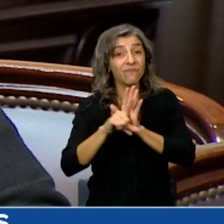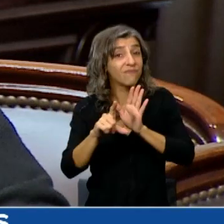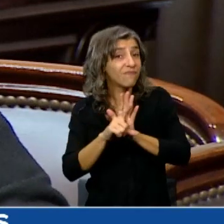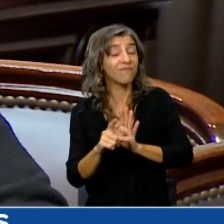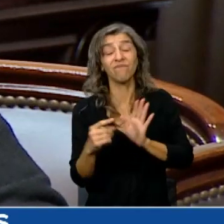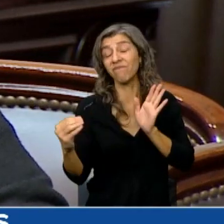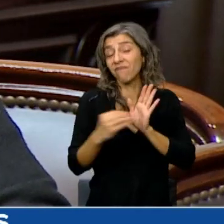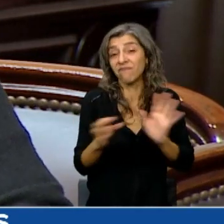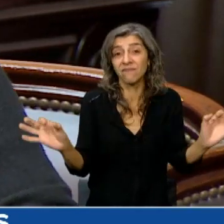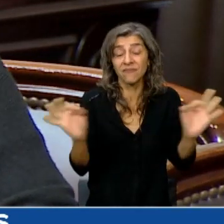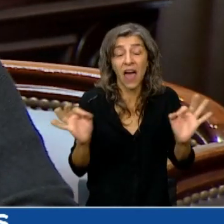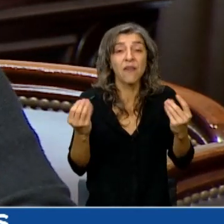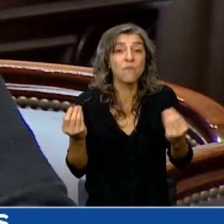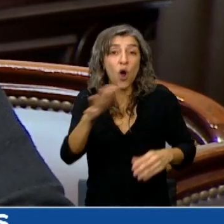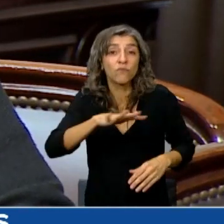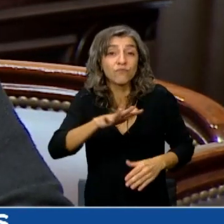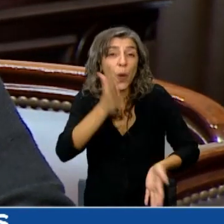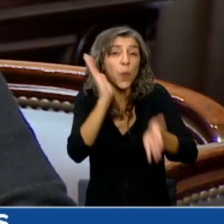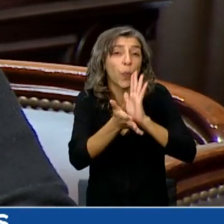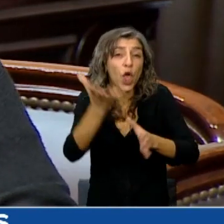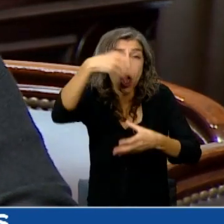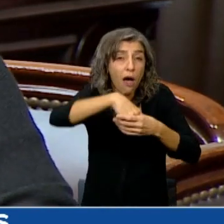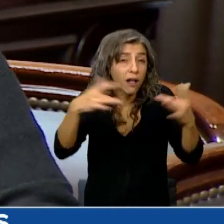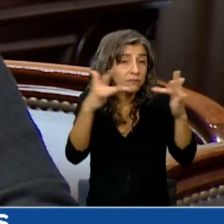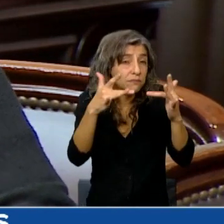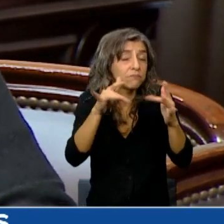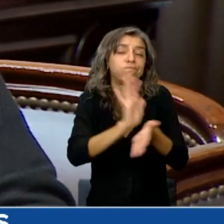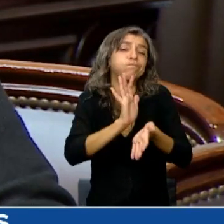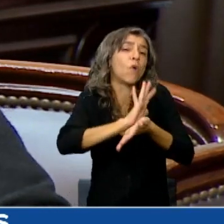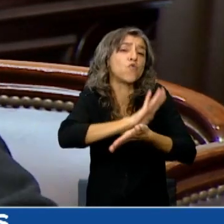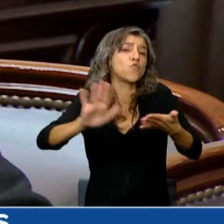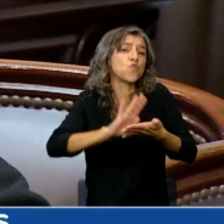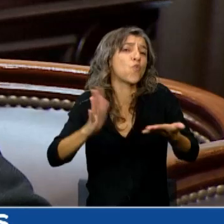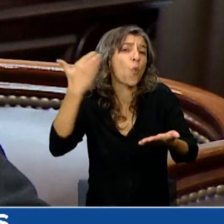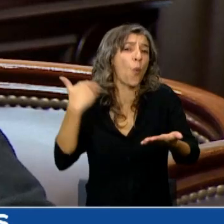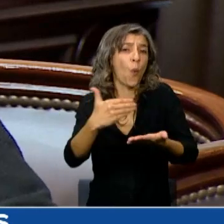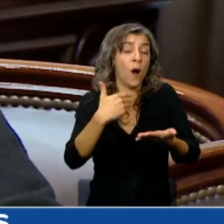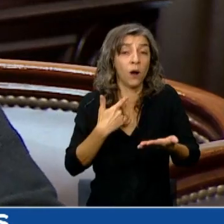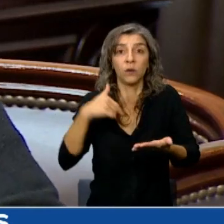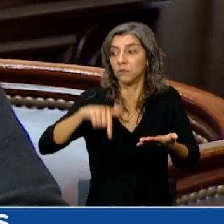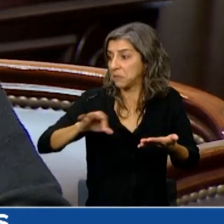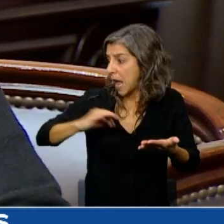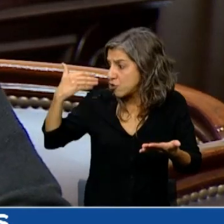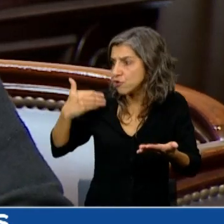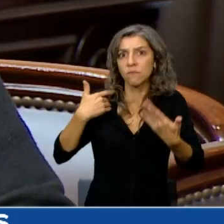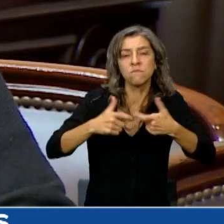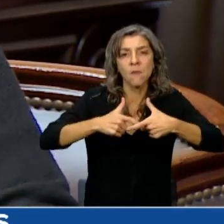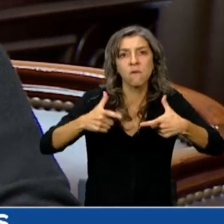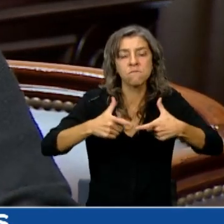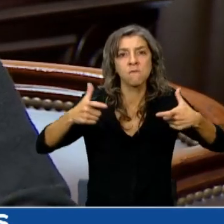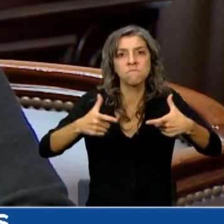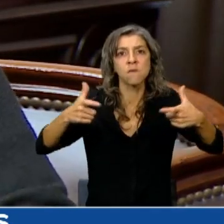La violencia digital es un fenómeno relativamente nuevo, pero que está en crecimiento en los últimos años, con